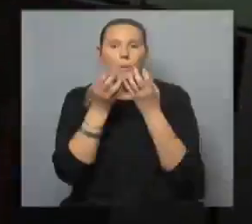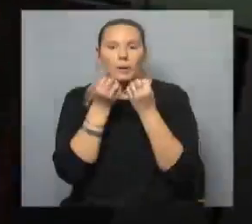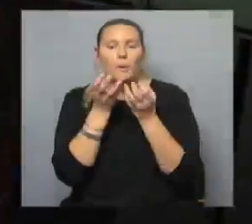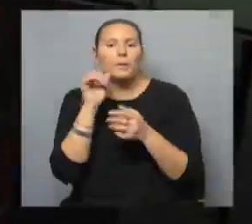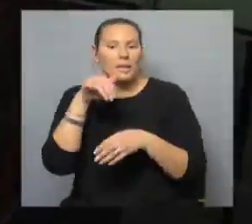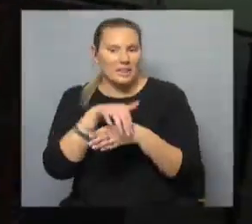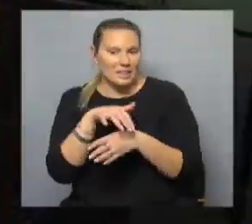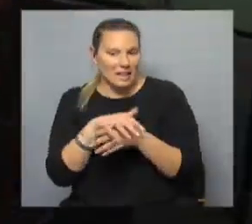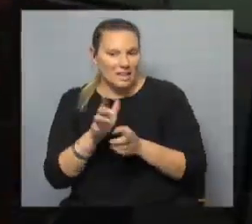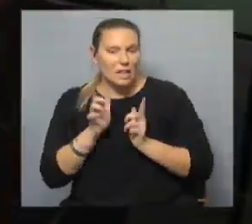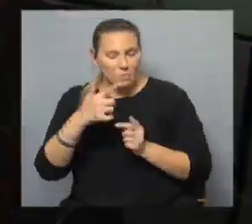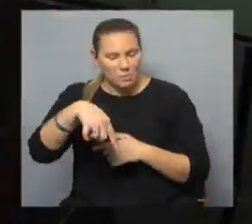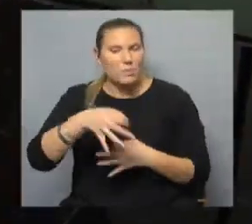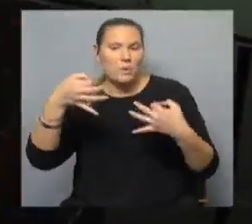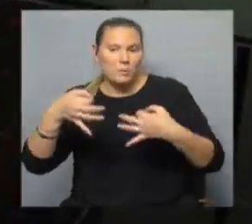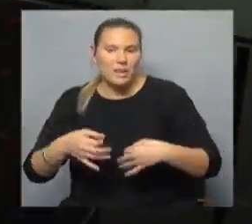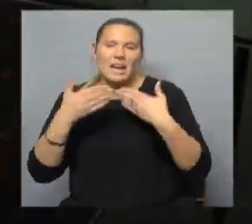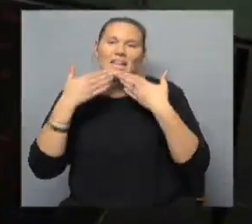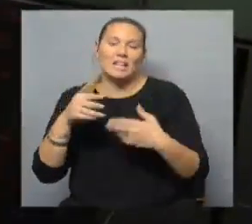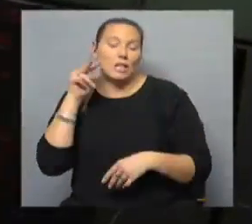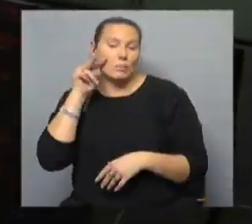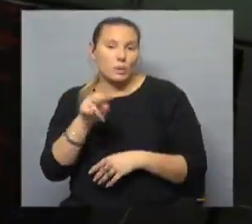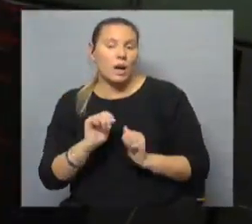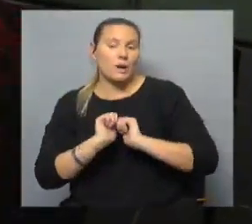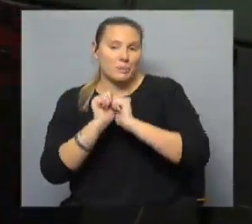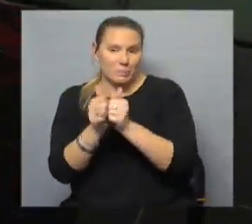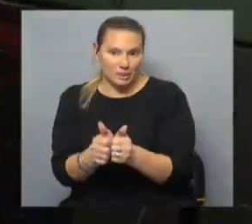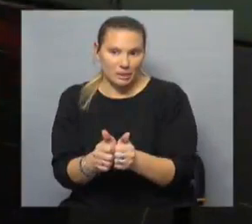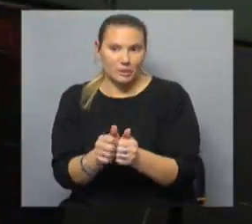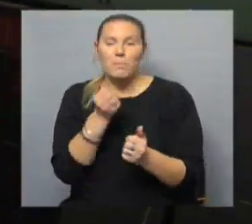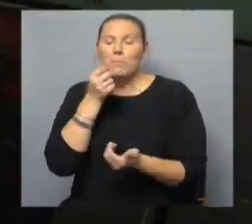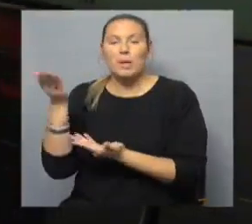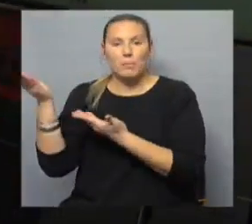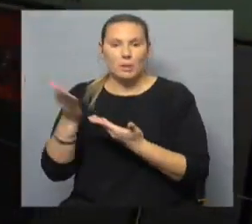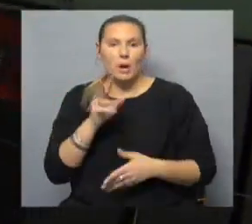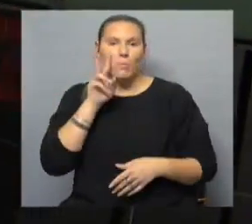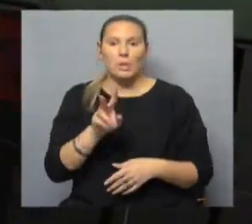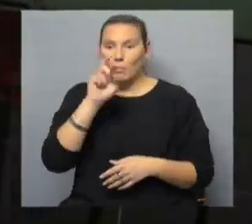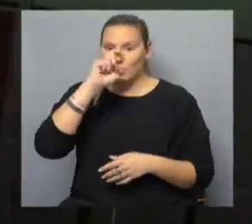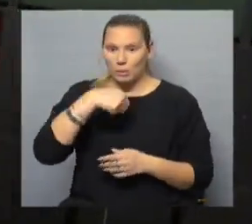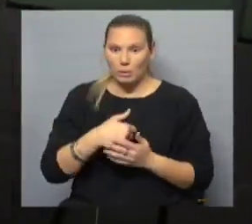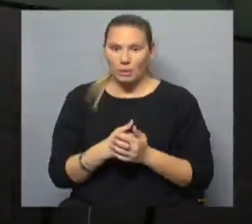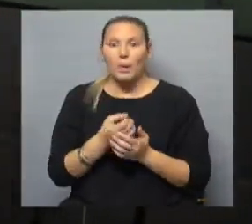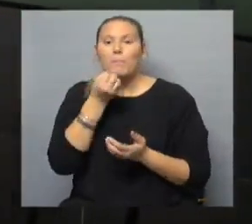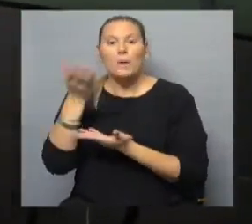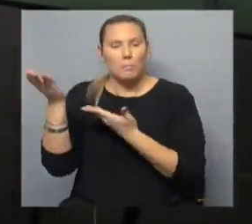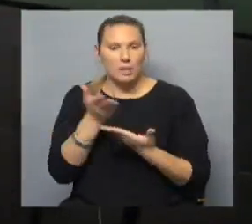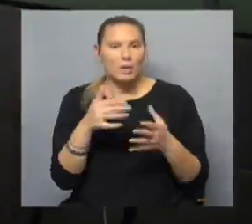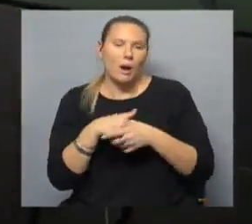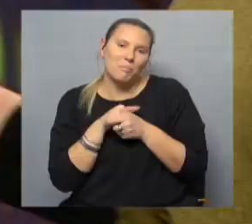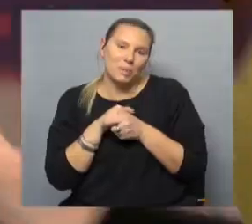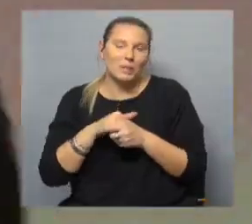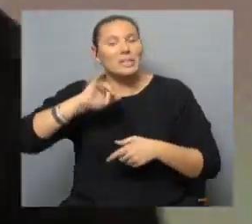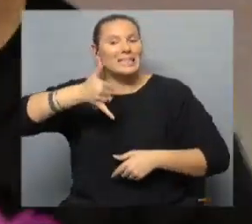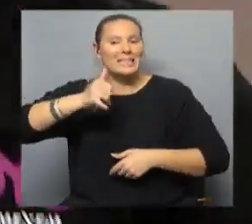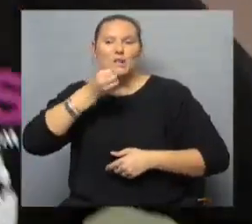Buenas tardes, esperamos que estén muy bien y gracias por estar ahí acompañándonos. Les damos la bienvenida a Mira Montevideo. Bienvenido, querido amigo. Ay, claro